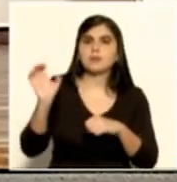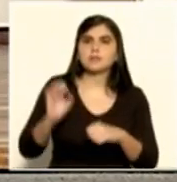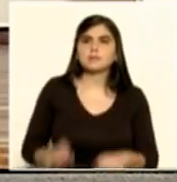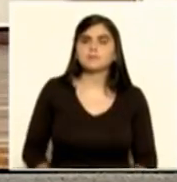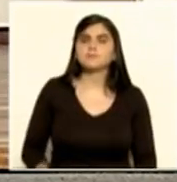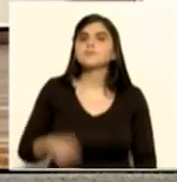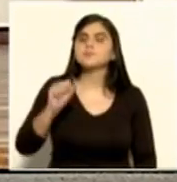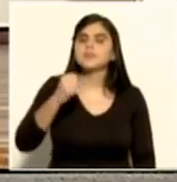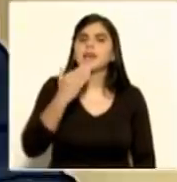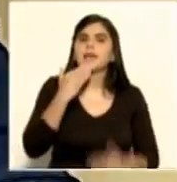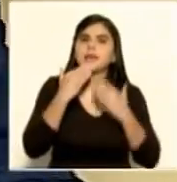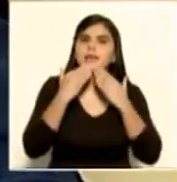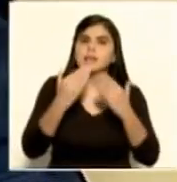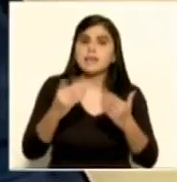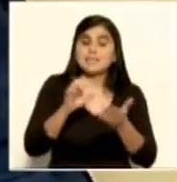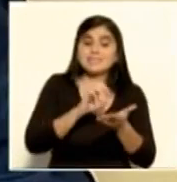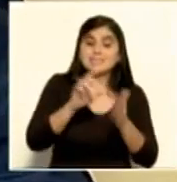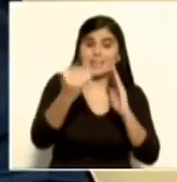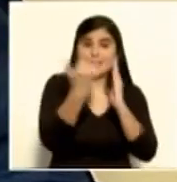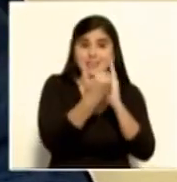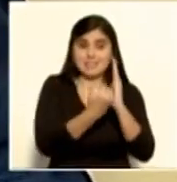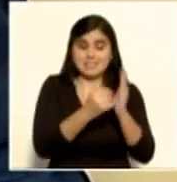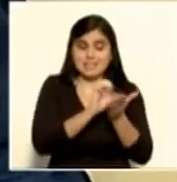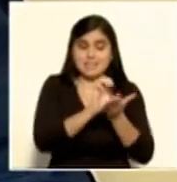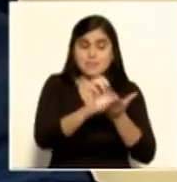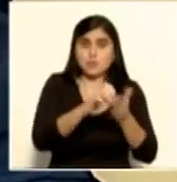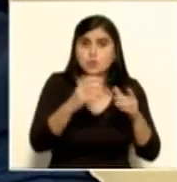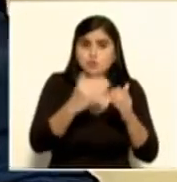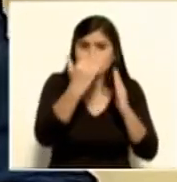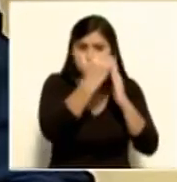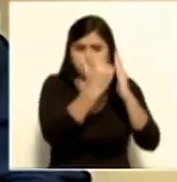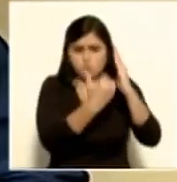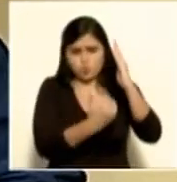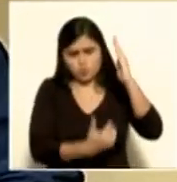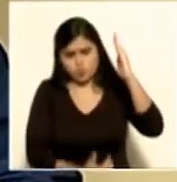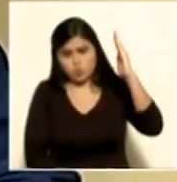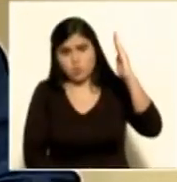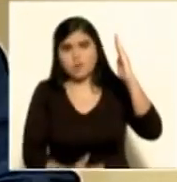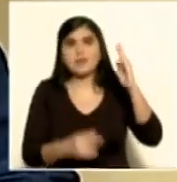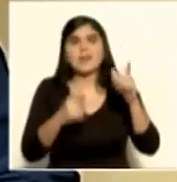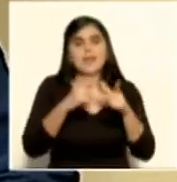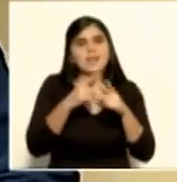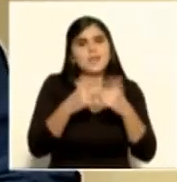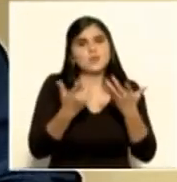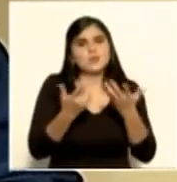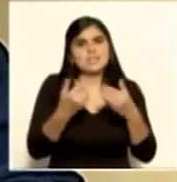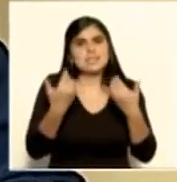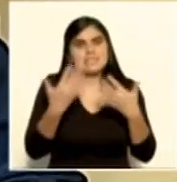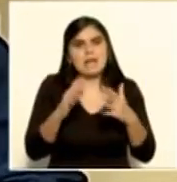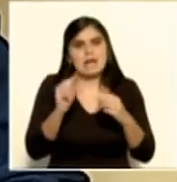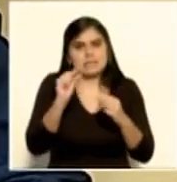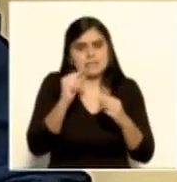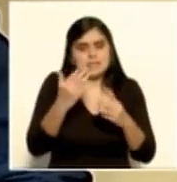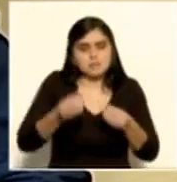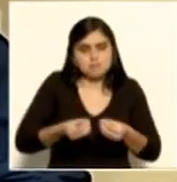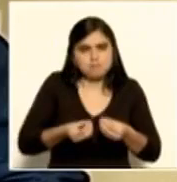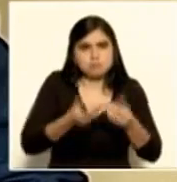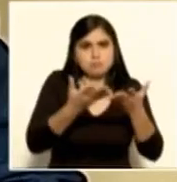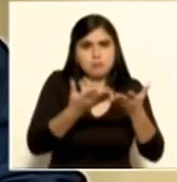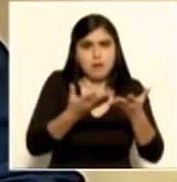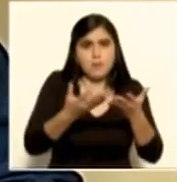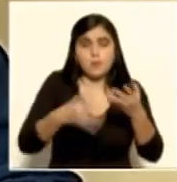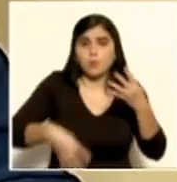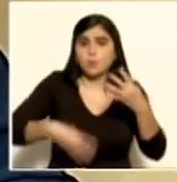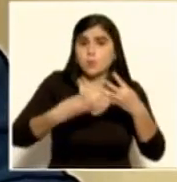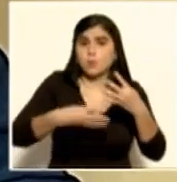Sí, gracias. La lista de excepciones, recordemos que es grande, entonces la lista de excepciones queda debidamente publicada, con acceso a